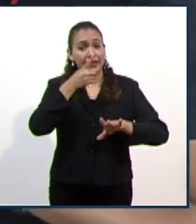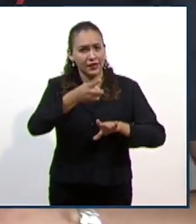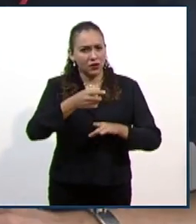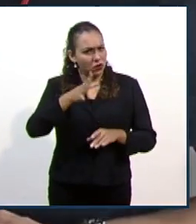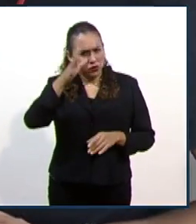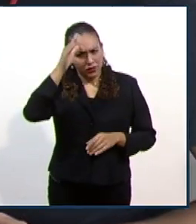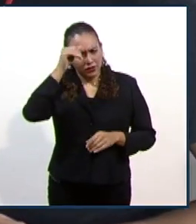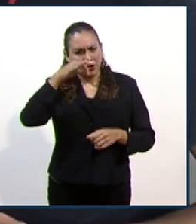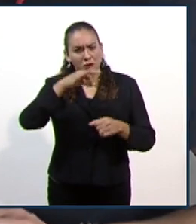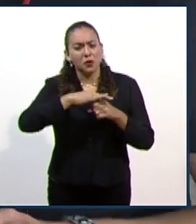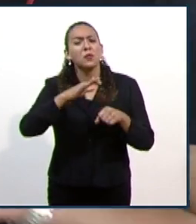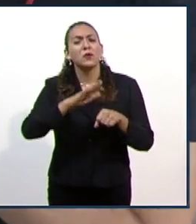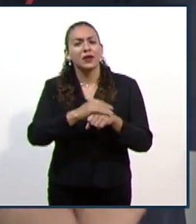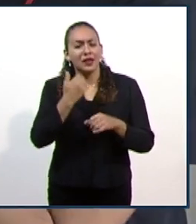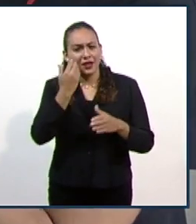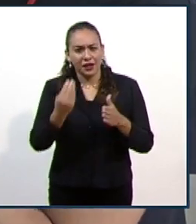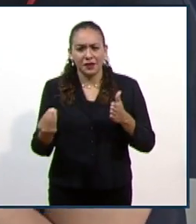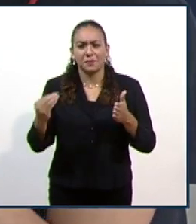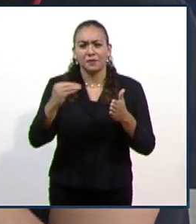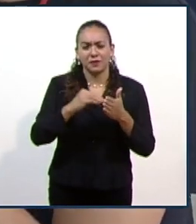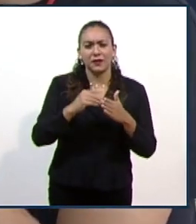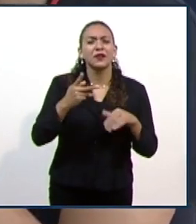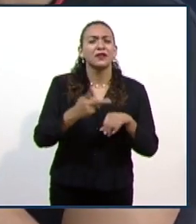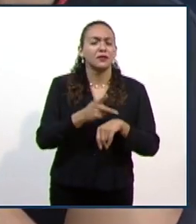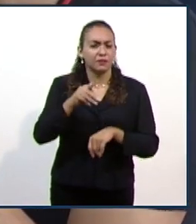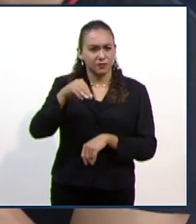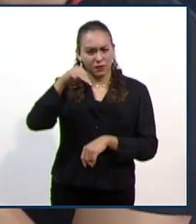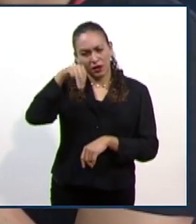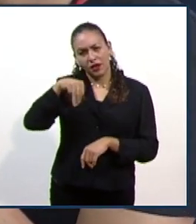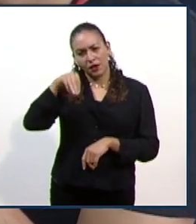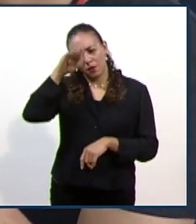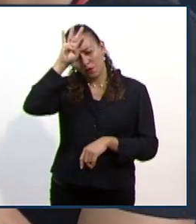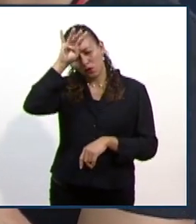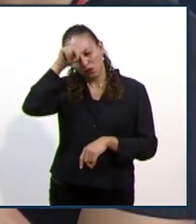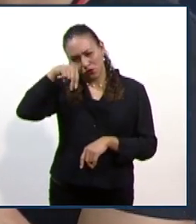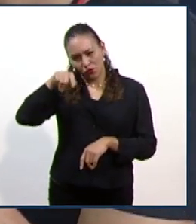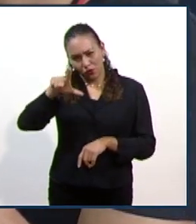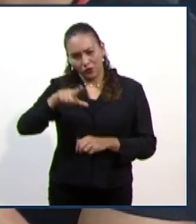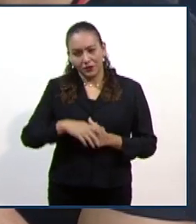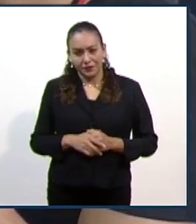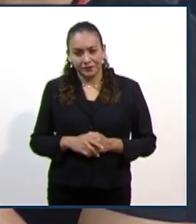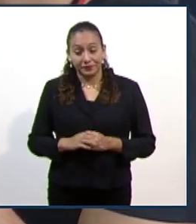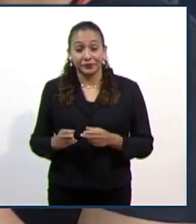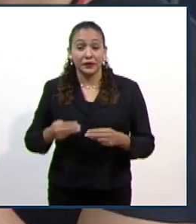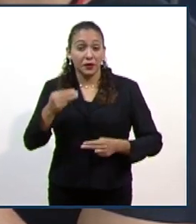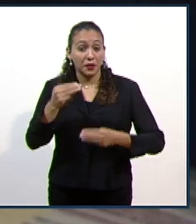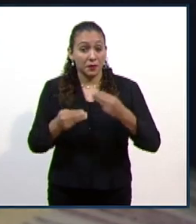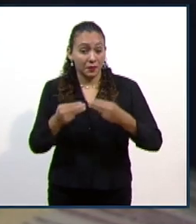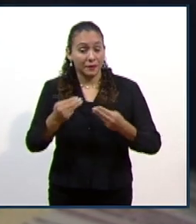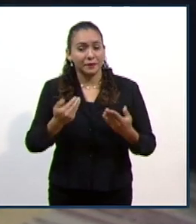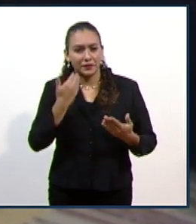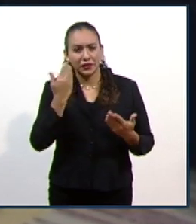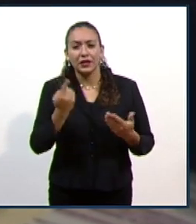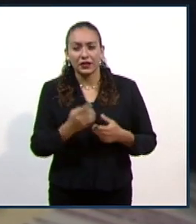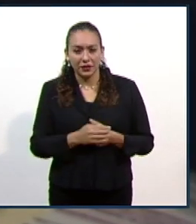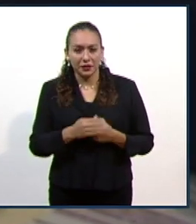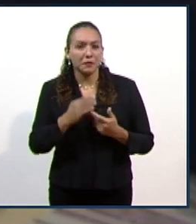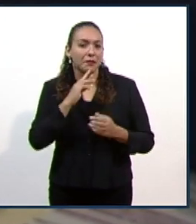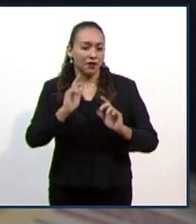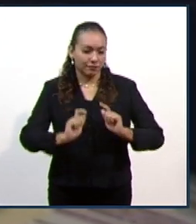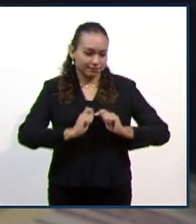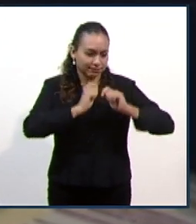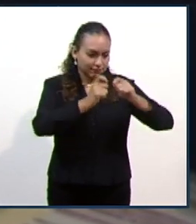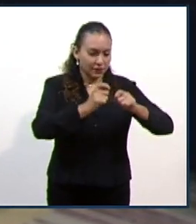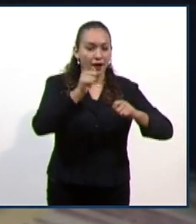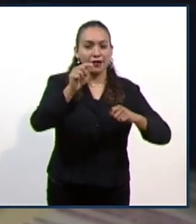elección para integrar el Ayuntamiento de Monterrey, Nuevo León. El magistrado propone reencauzar el asunto a la Sala Regional